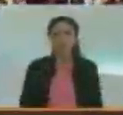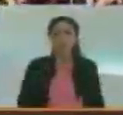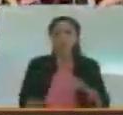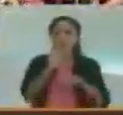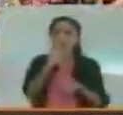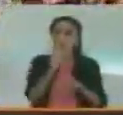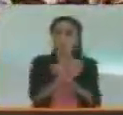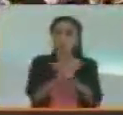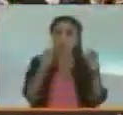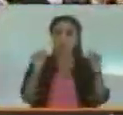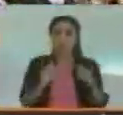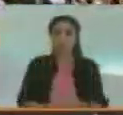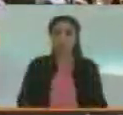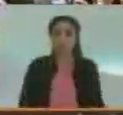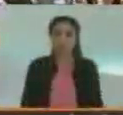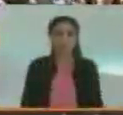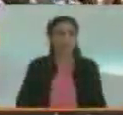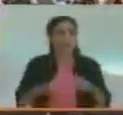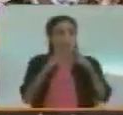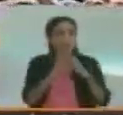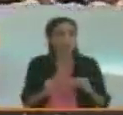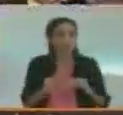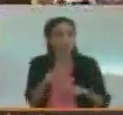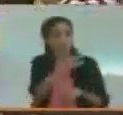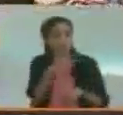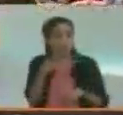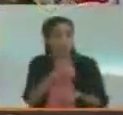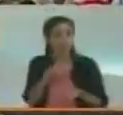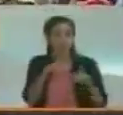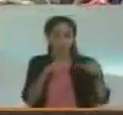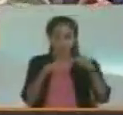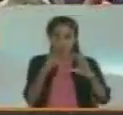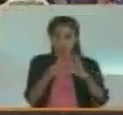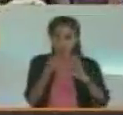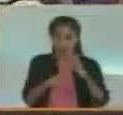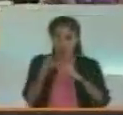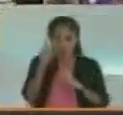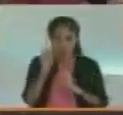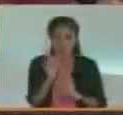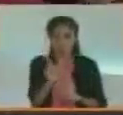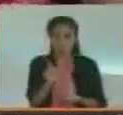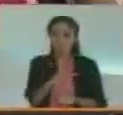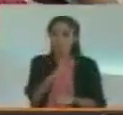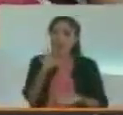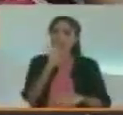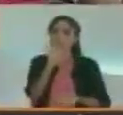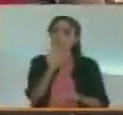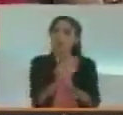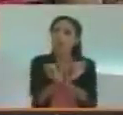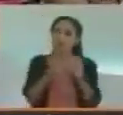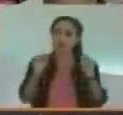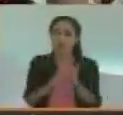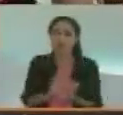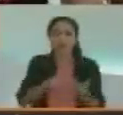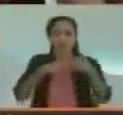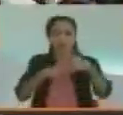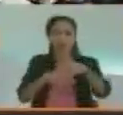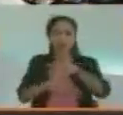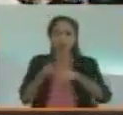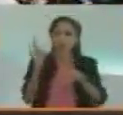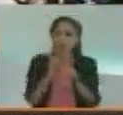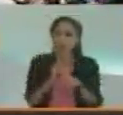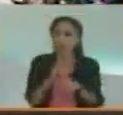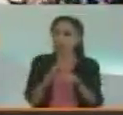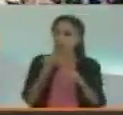5 de la mañana. Todo el que tiene el carnet del PSUV va a votar a las 5 de la mañana sin falta,